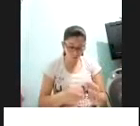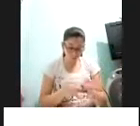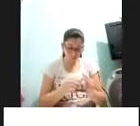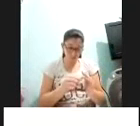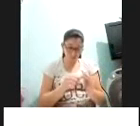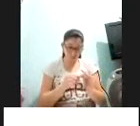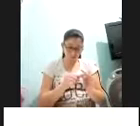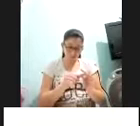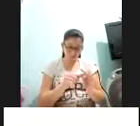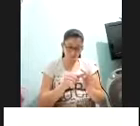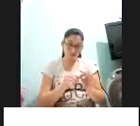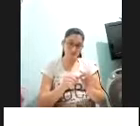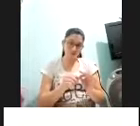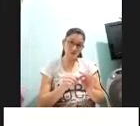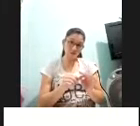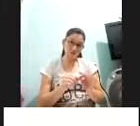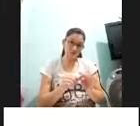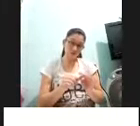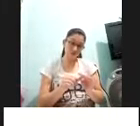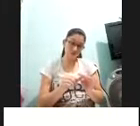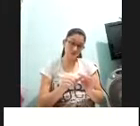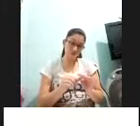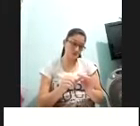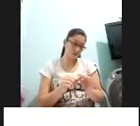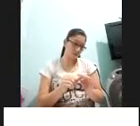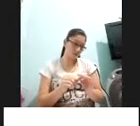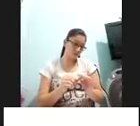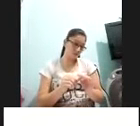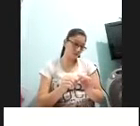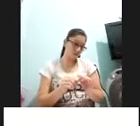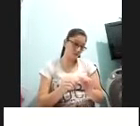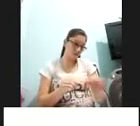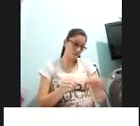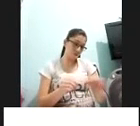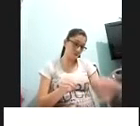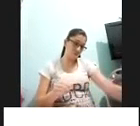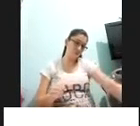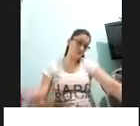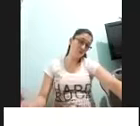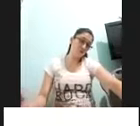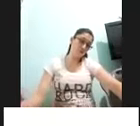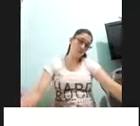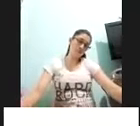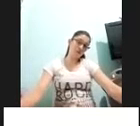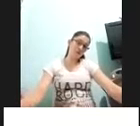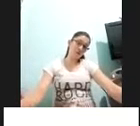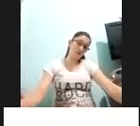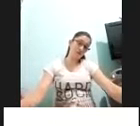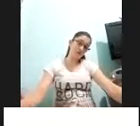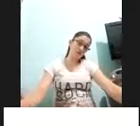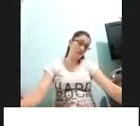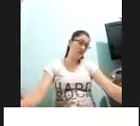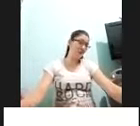My name is Samuel. Your name, Antonio. His name is Darío. Her name is